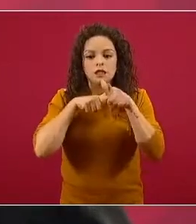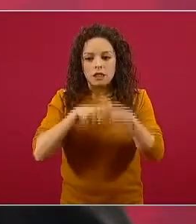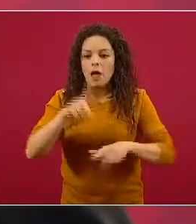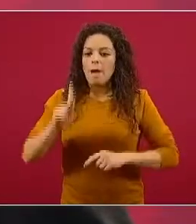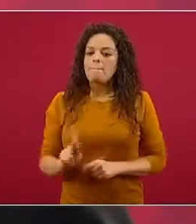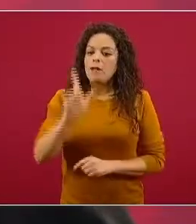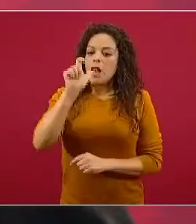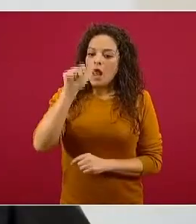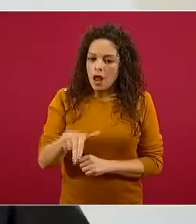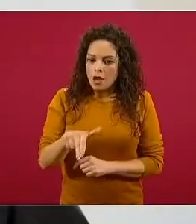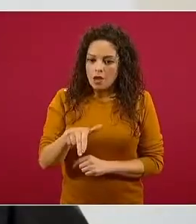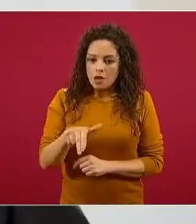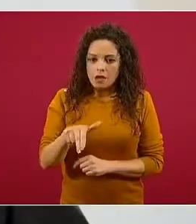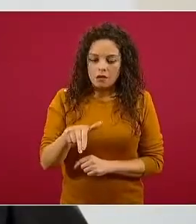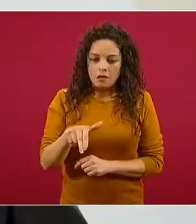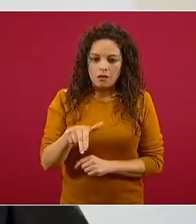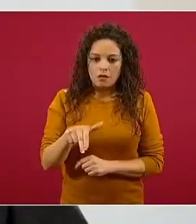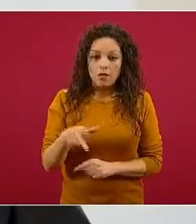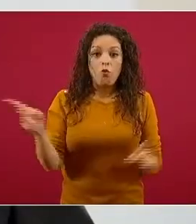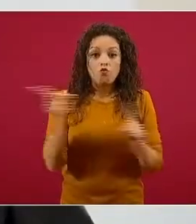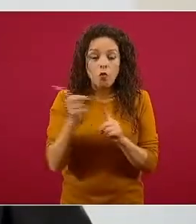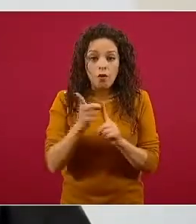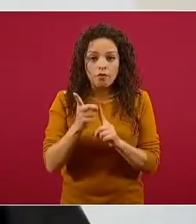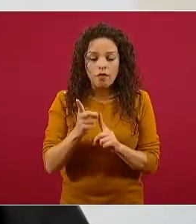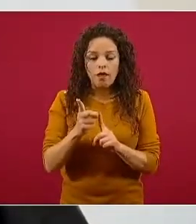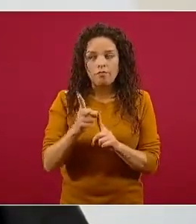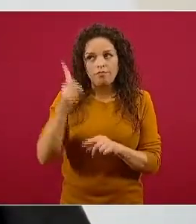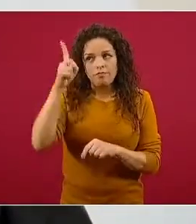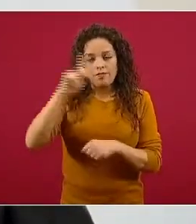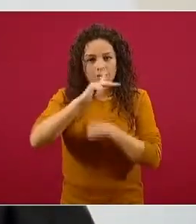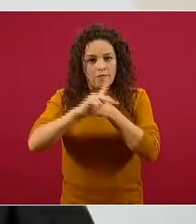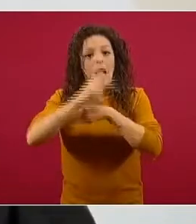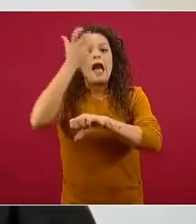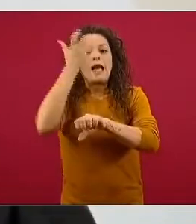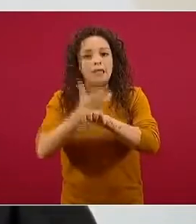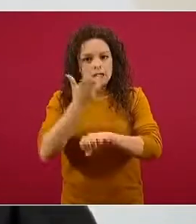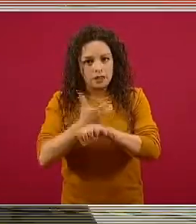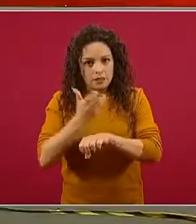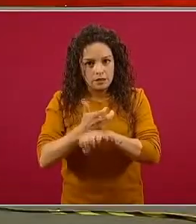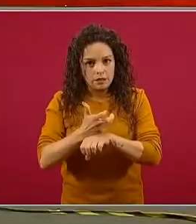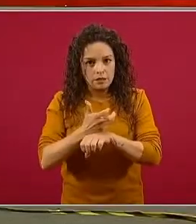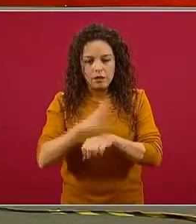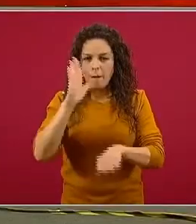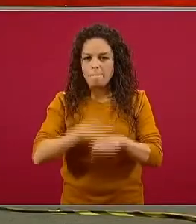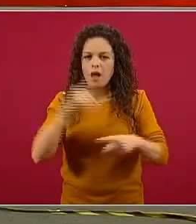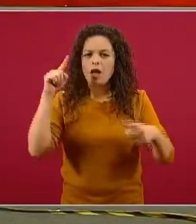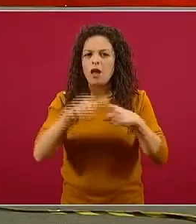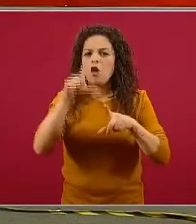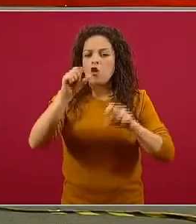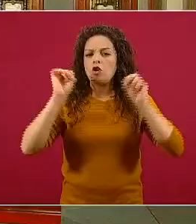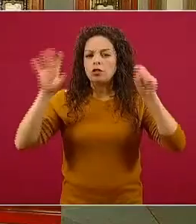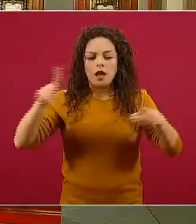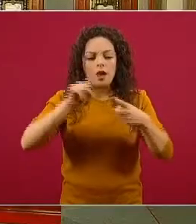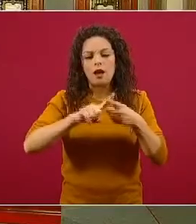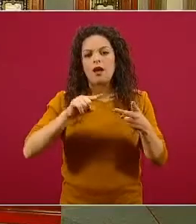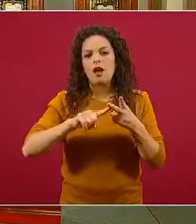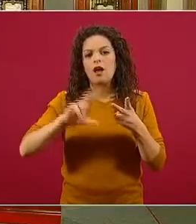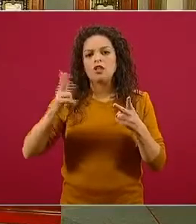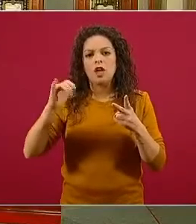plan para Estados Unidos, que sobre todo Los Ángeles, Chicago, Nueva